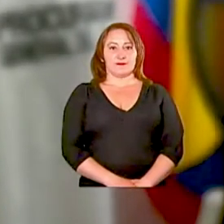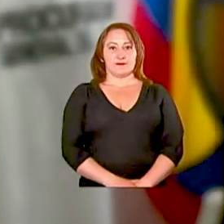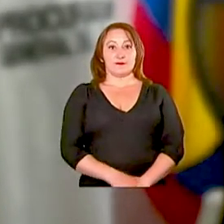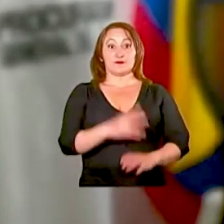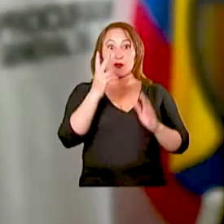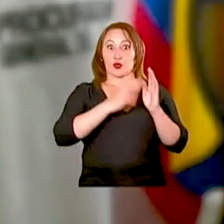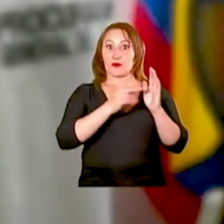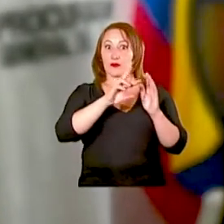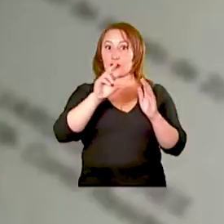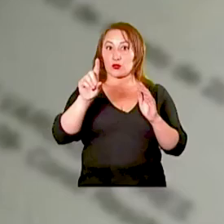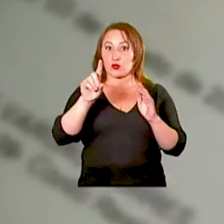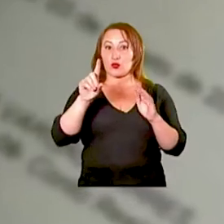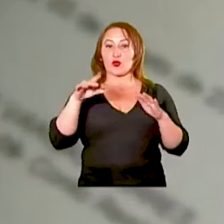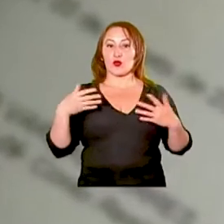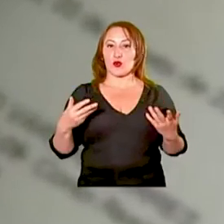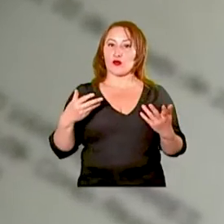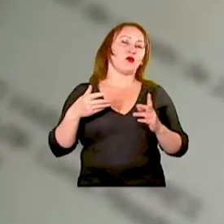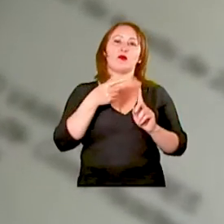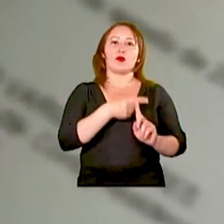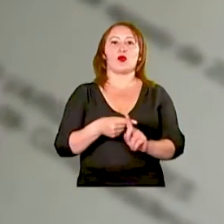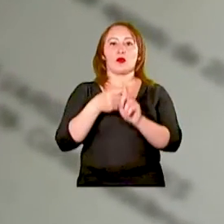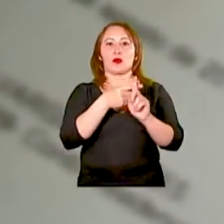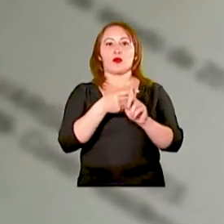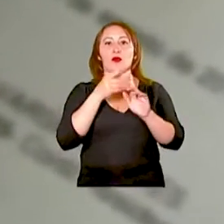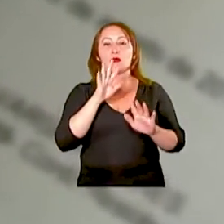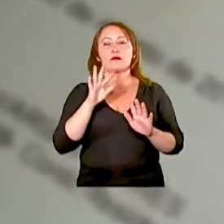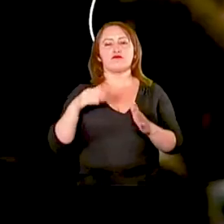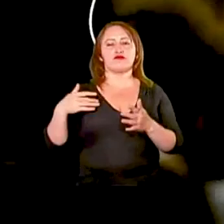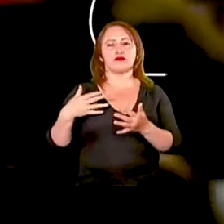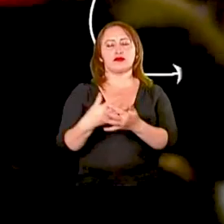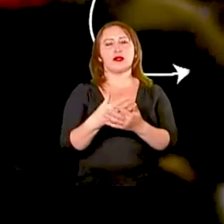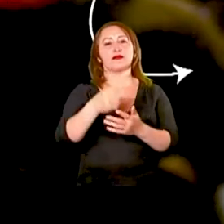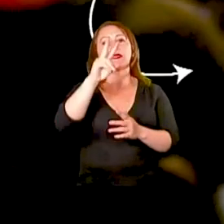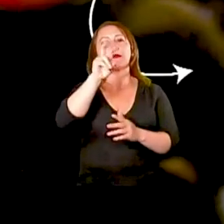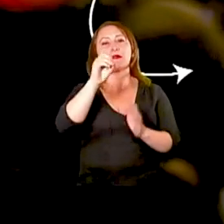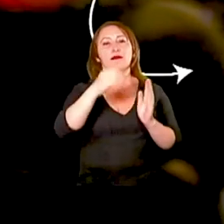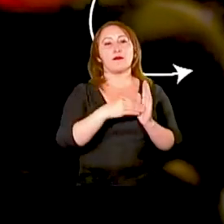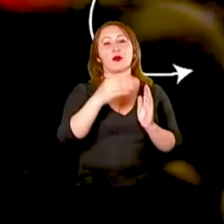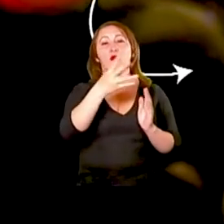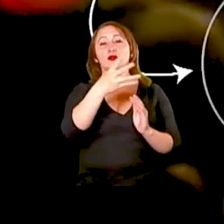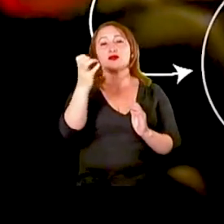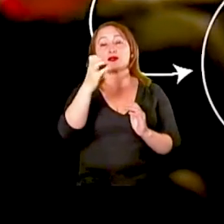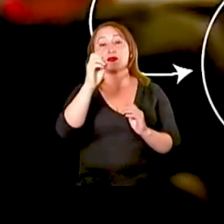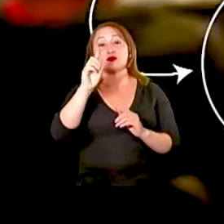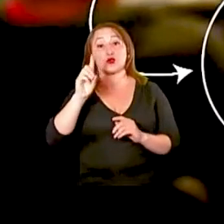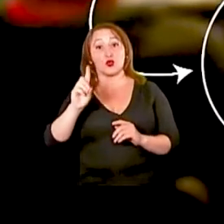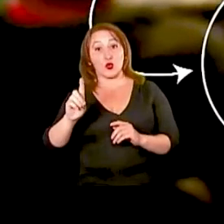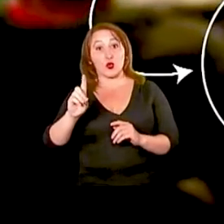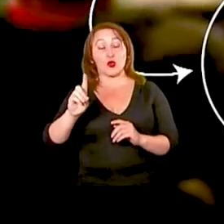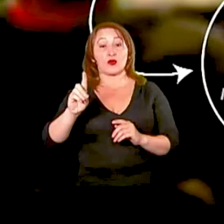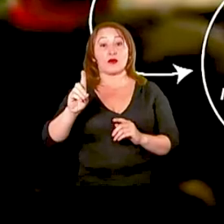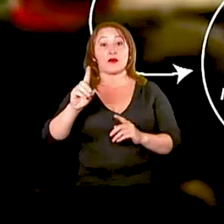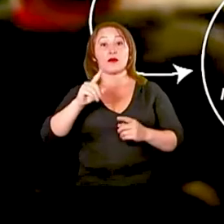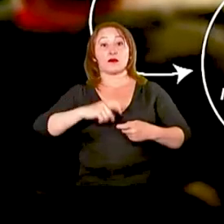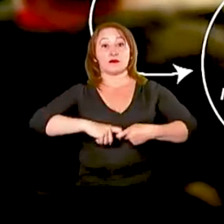En 2021, la Procuraduría adelantó 70.401 actuaciones disciplinarias,